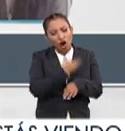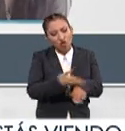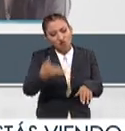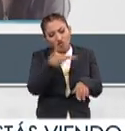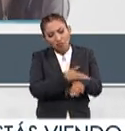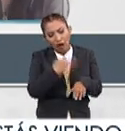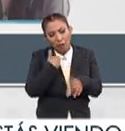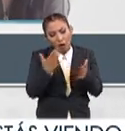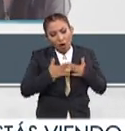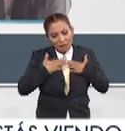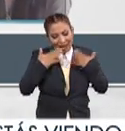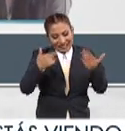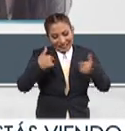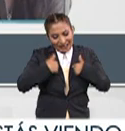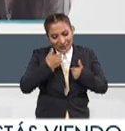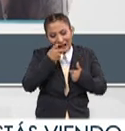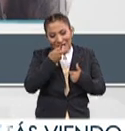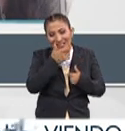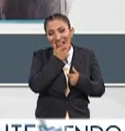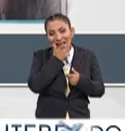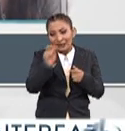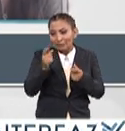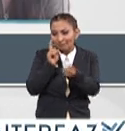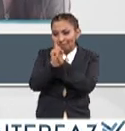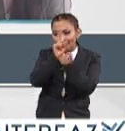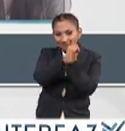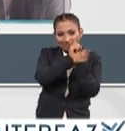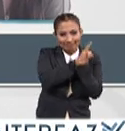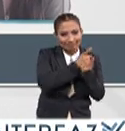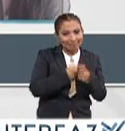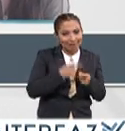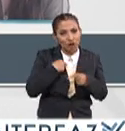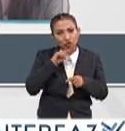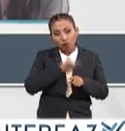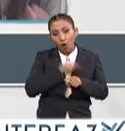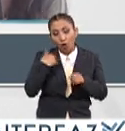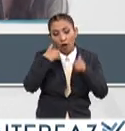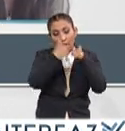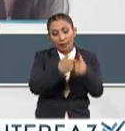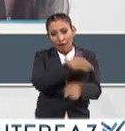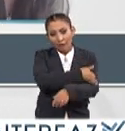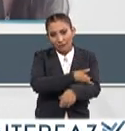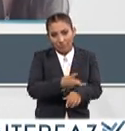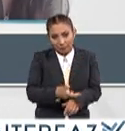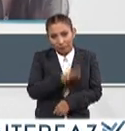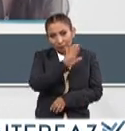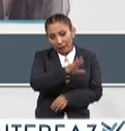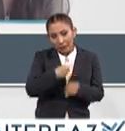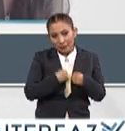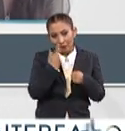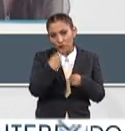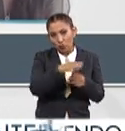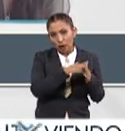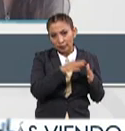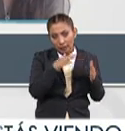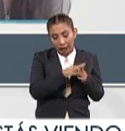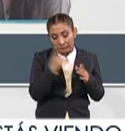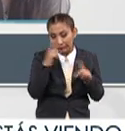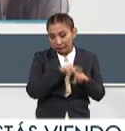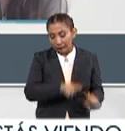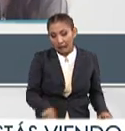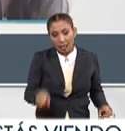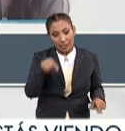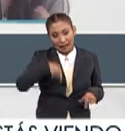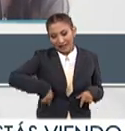viene siendo la confianza para hablar el inglés con personas. Sí. Pues me tocó quedarme con una familia a vivir ahí, entonces es muy